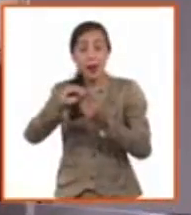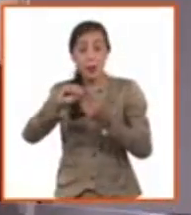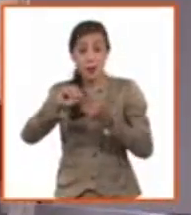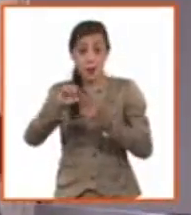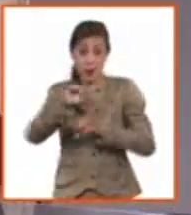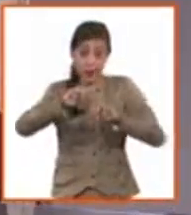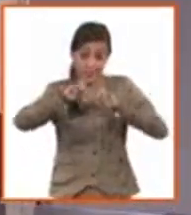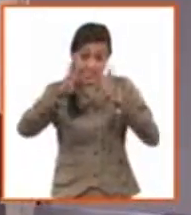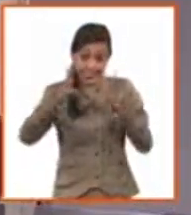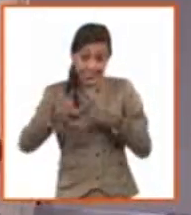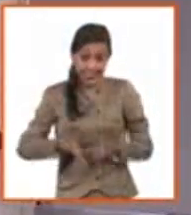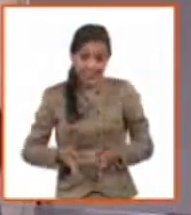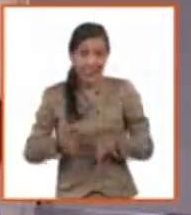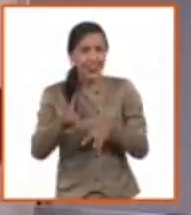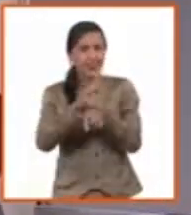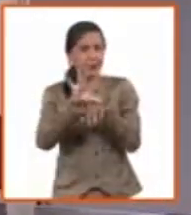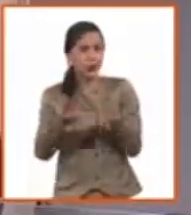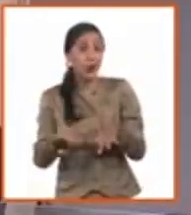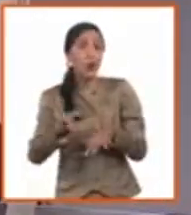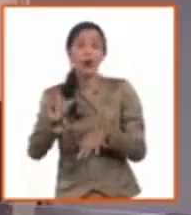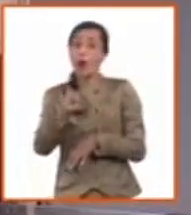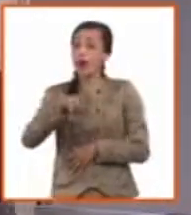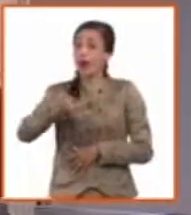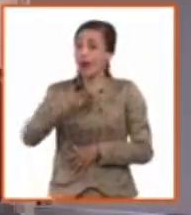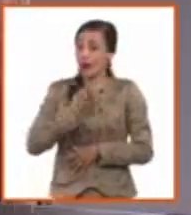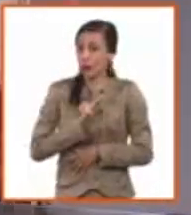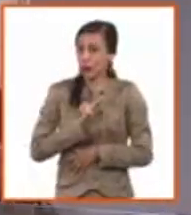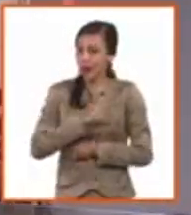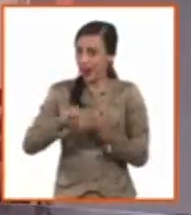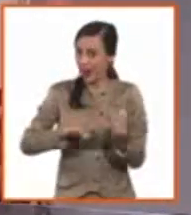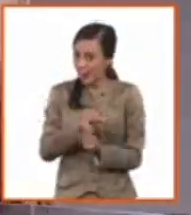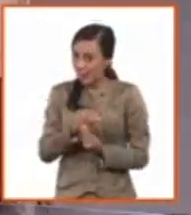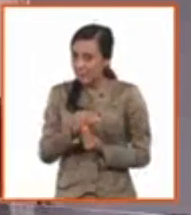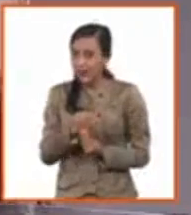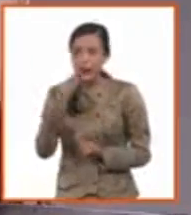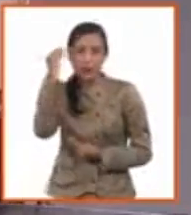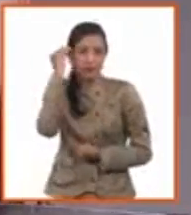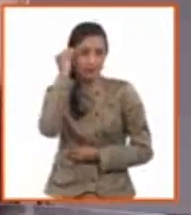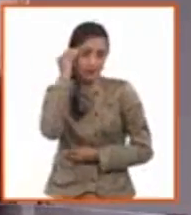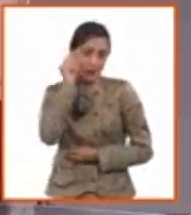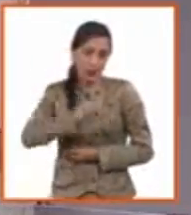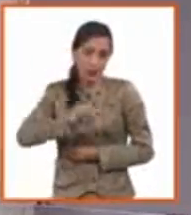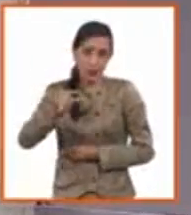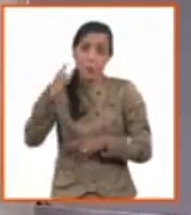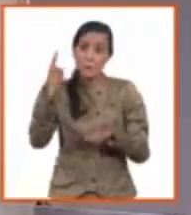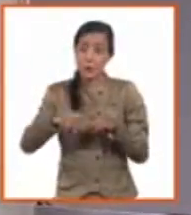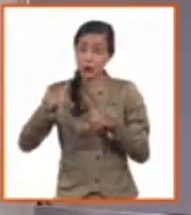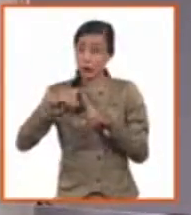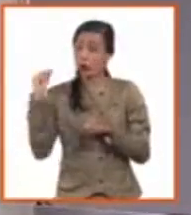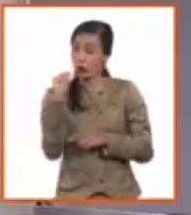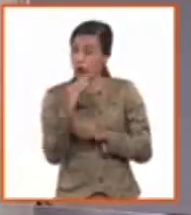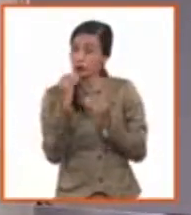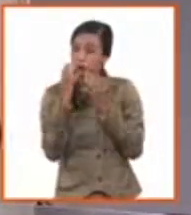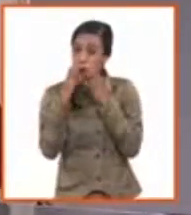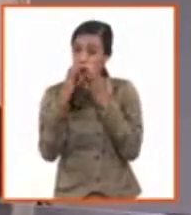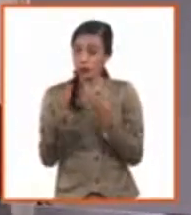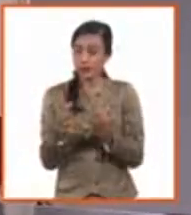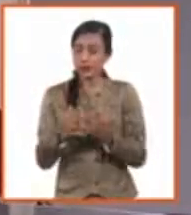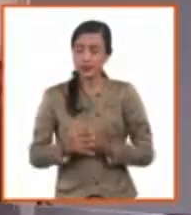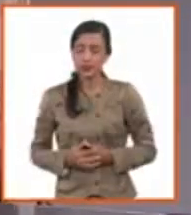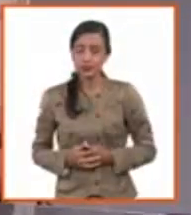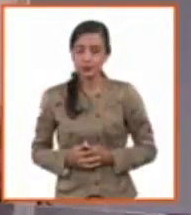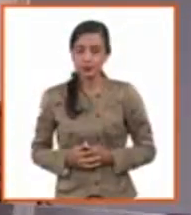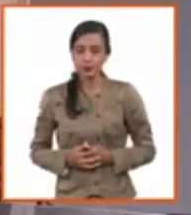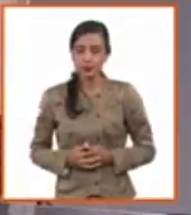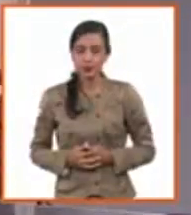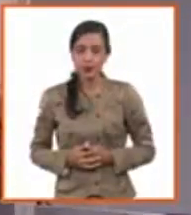digital que implica también un cambio cultural pero que en ese cambio cultural el soporte tecnológico es muy importante entonces